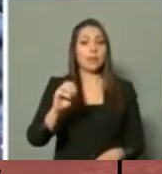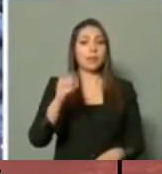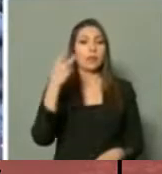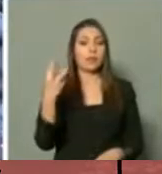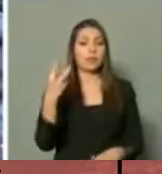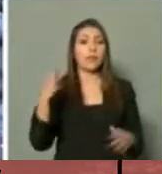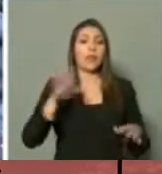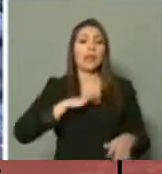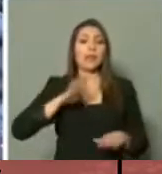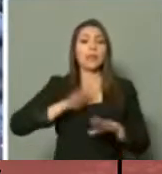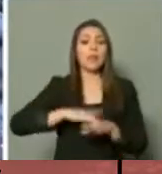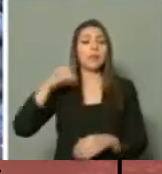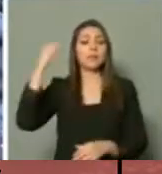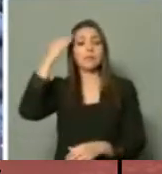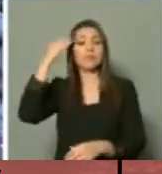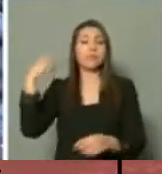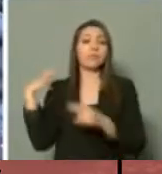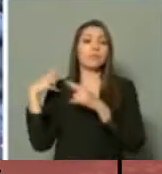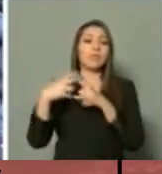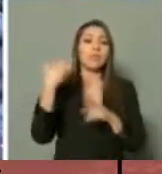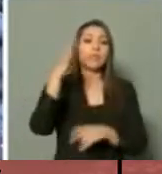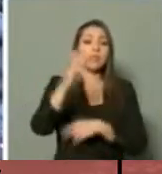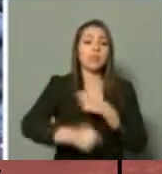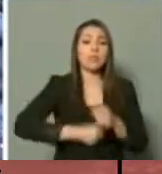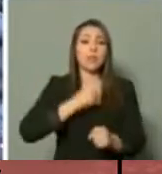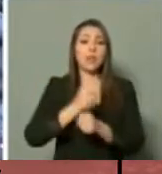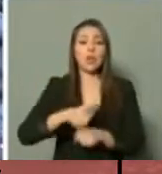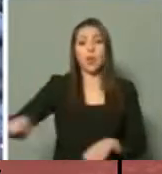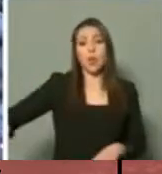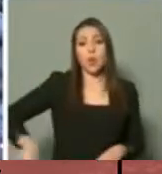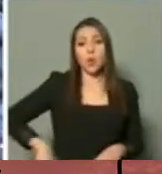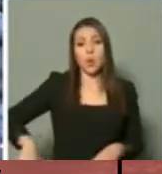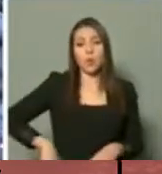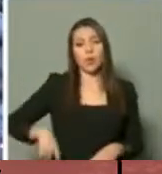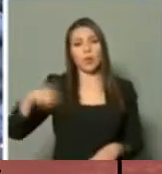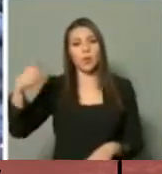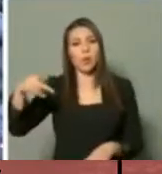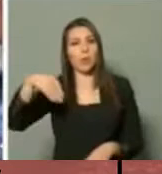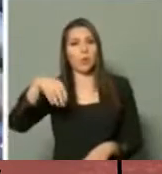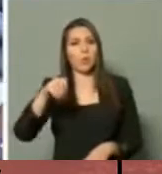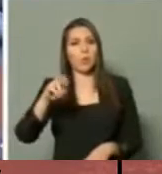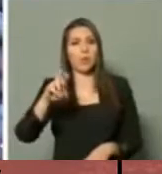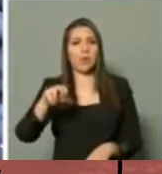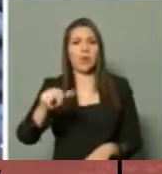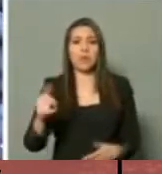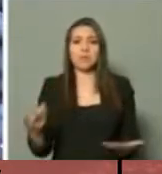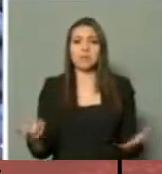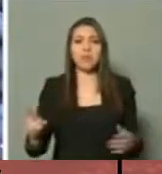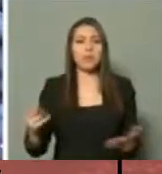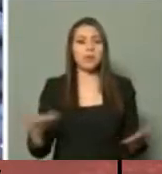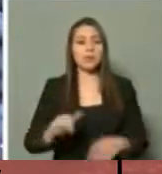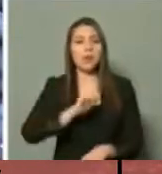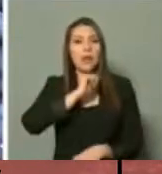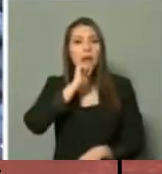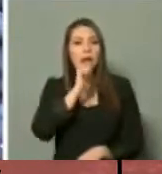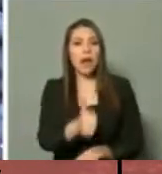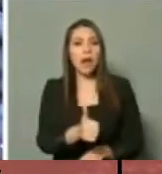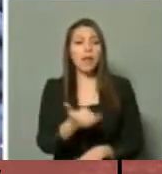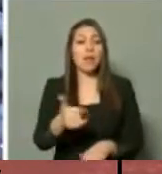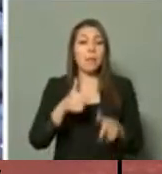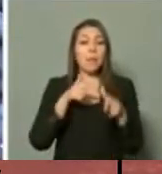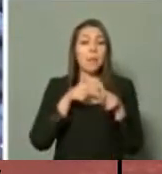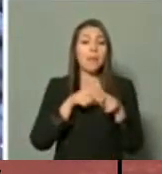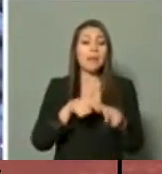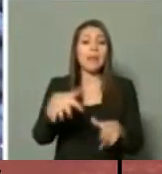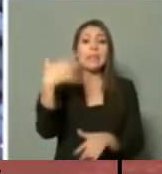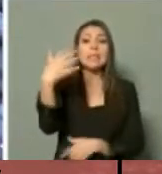de más de una década de un gobierno supuestamente izquierda, de Morena, que no hizo nada y que mantuvo ya casi 15 años un